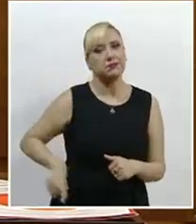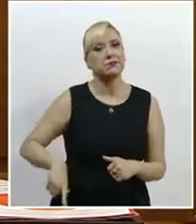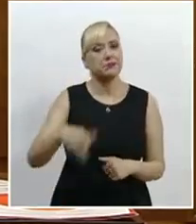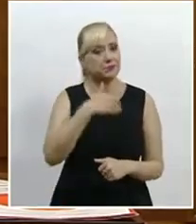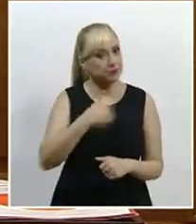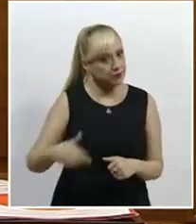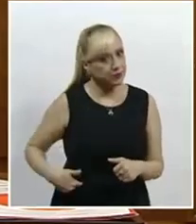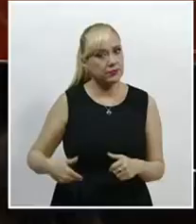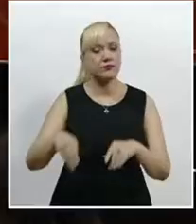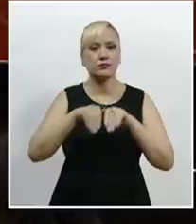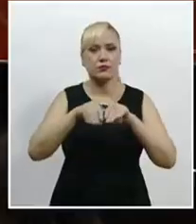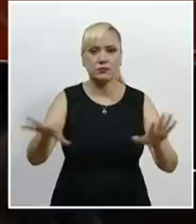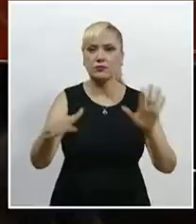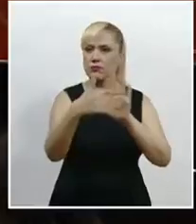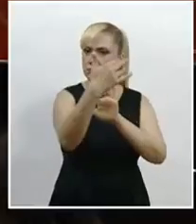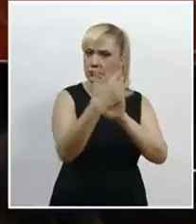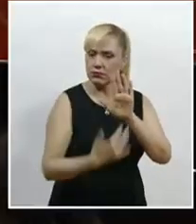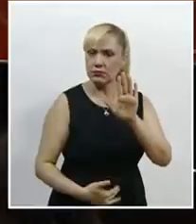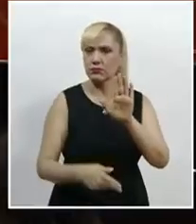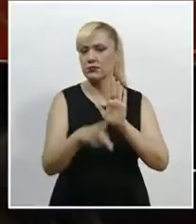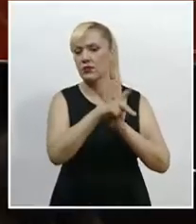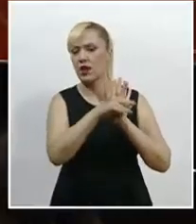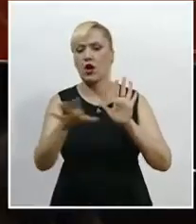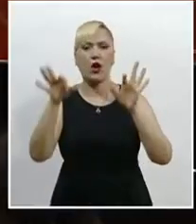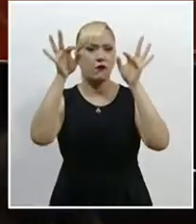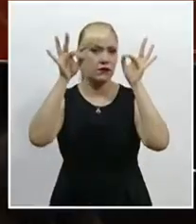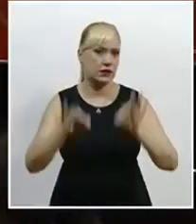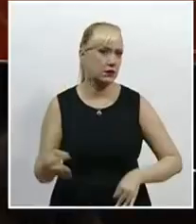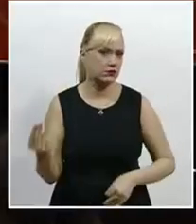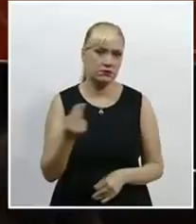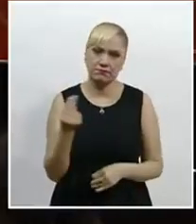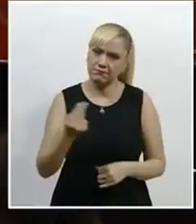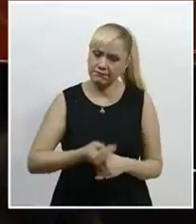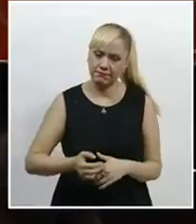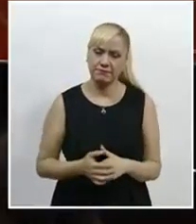los acuerdos y decretos en el periódico oficial.